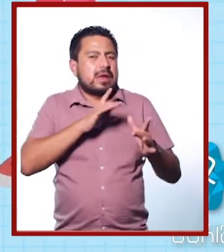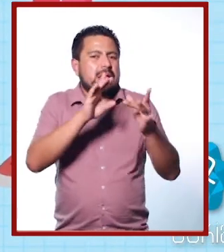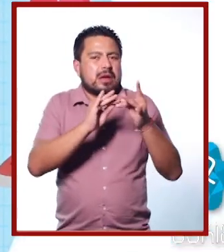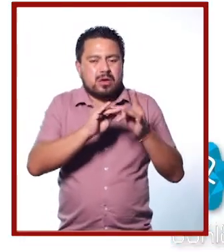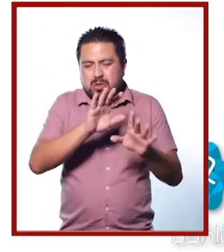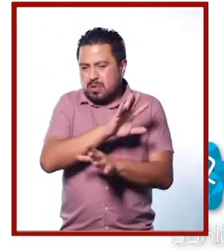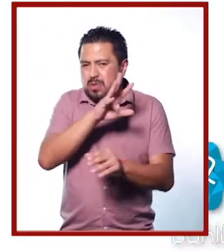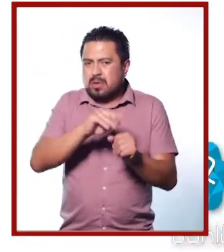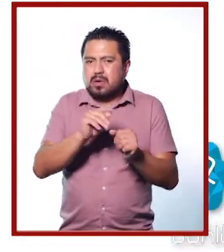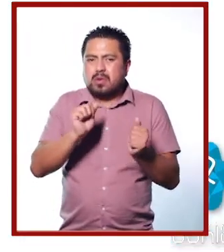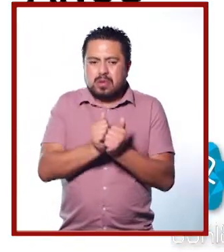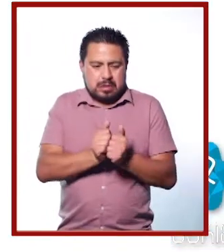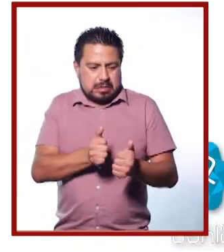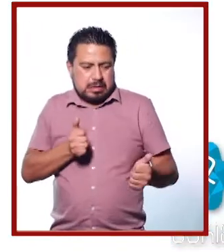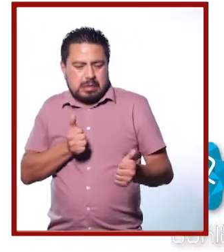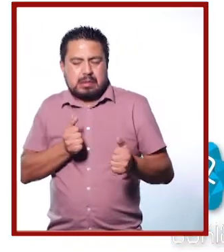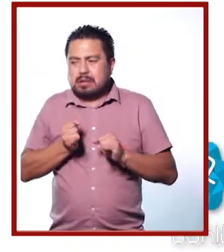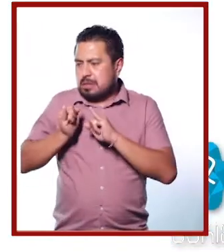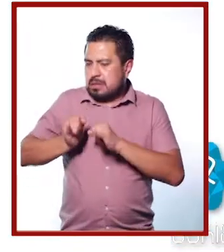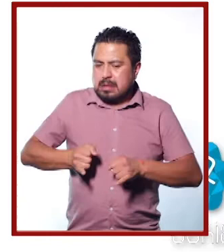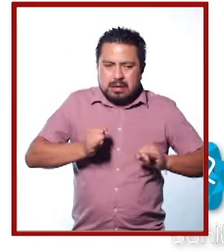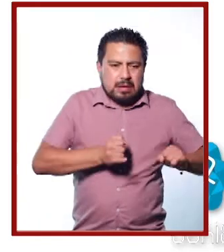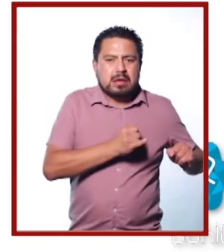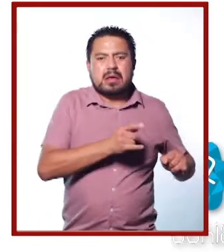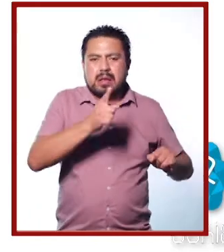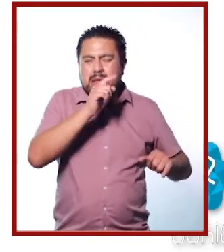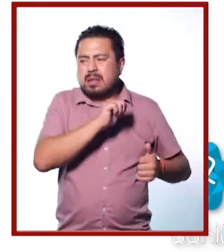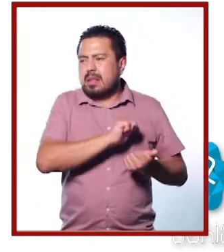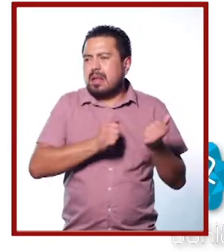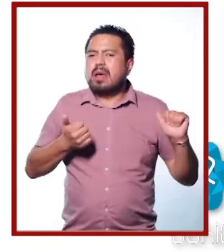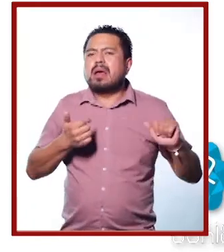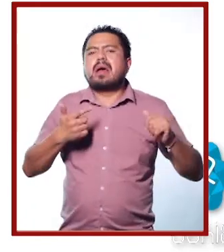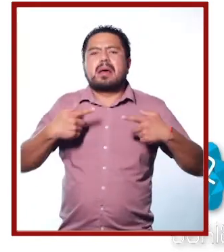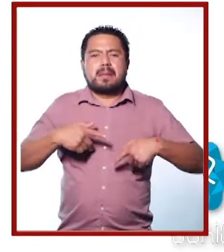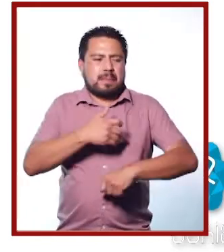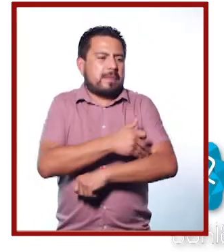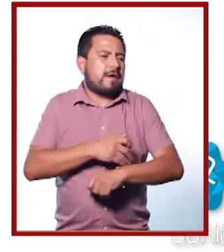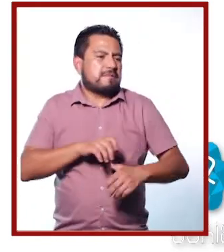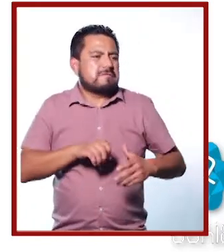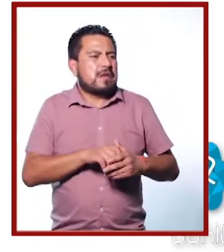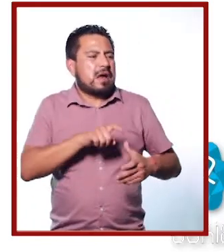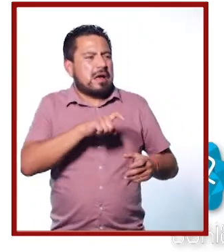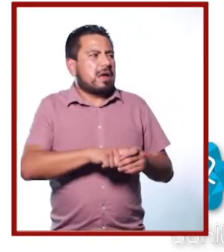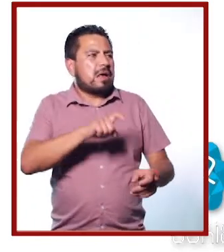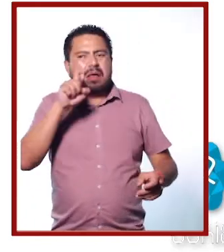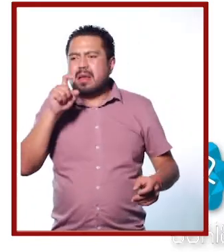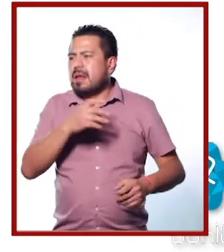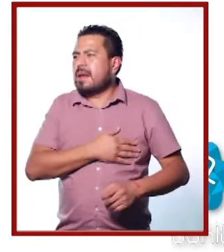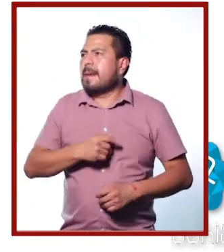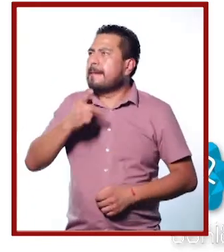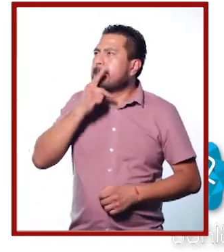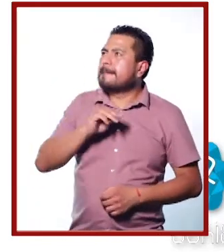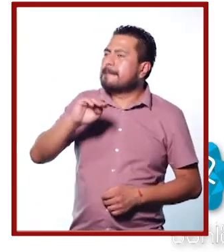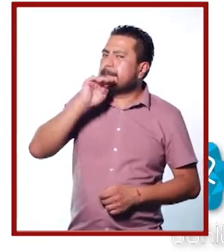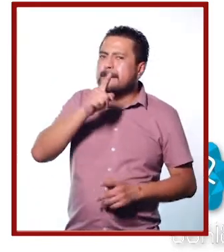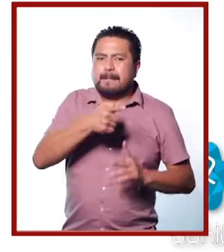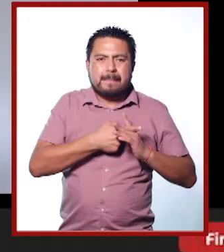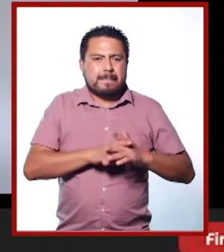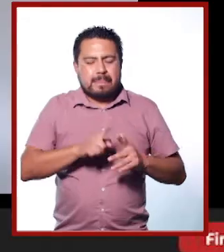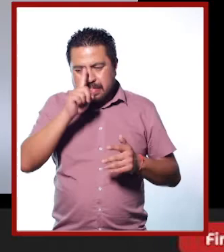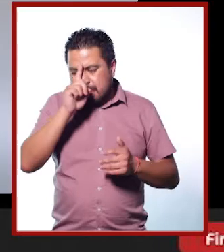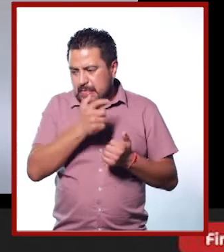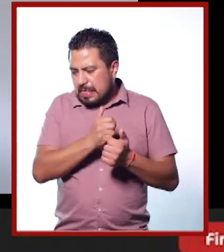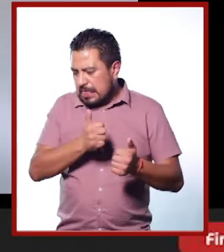nos iríamos como a todo el rollo de separación, individuación, de que dejas de ser como el miembro de tu familia nuclear, hijo de papá, mamá, y te